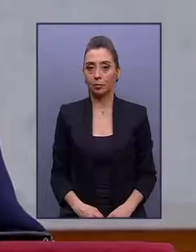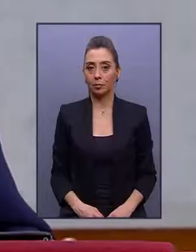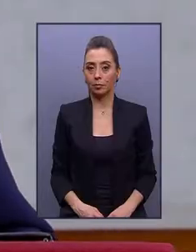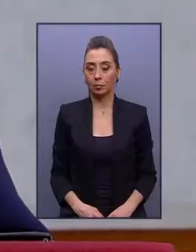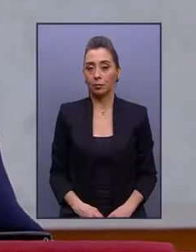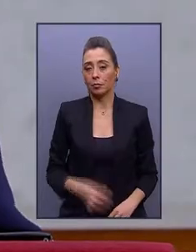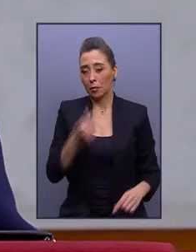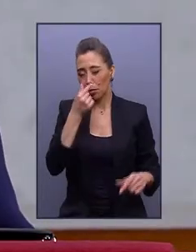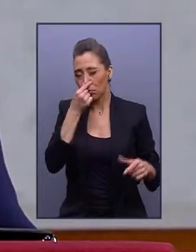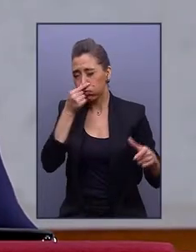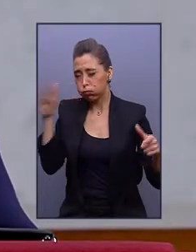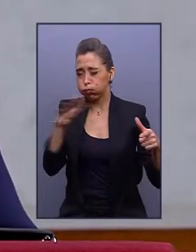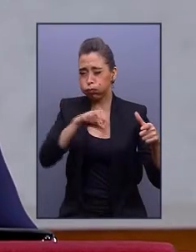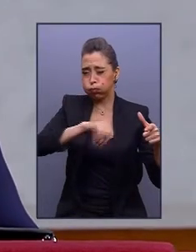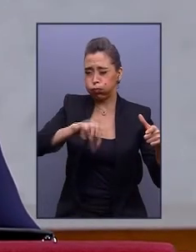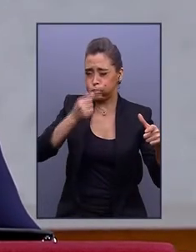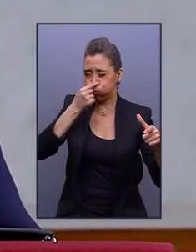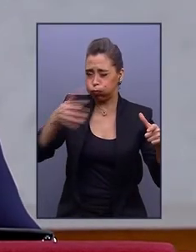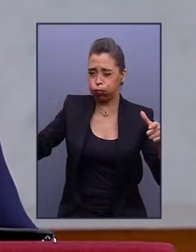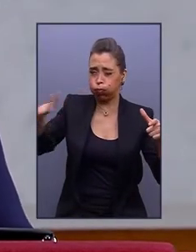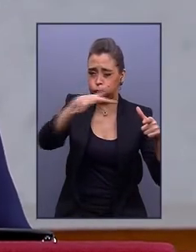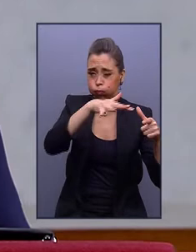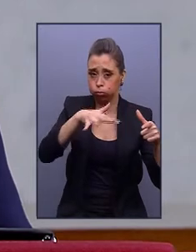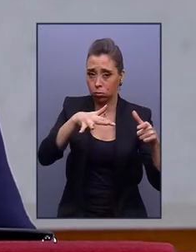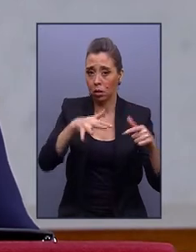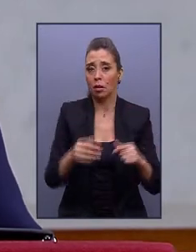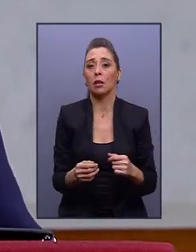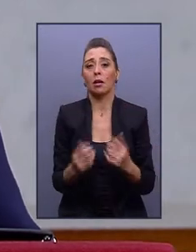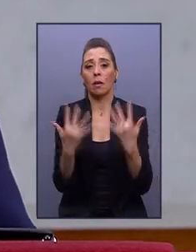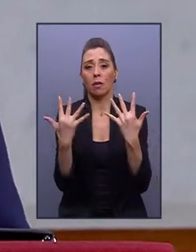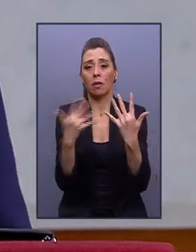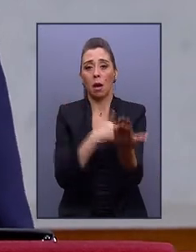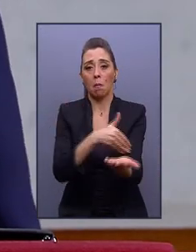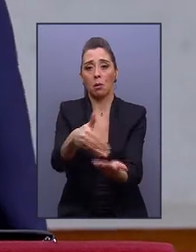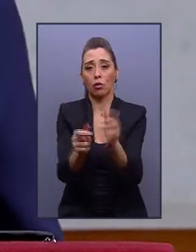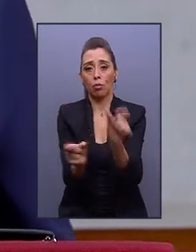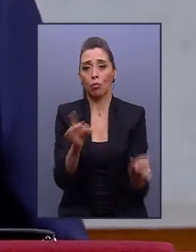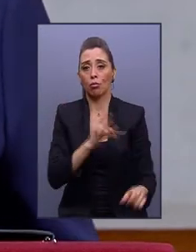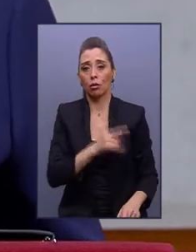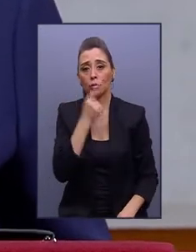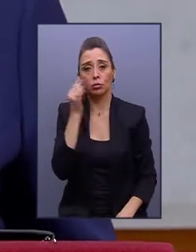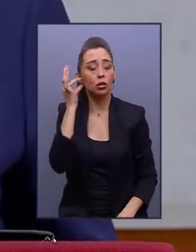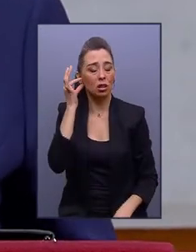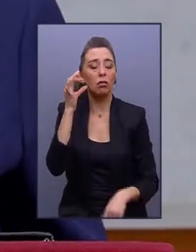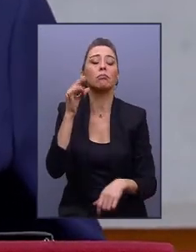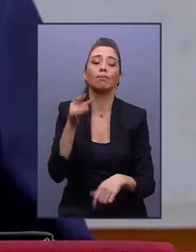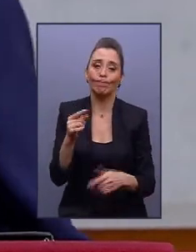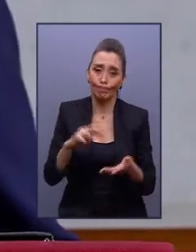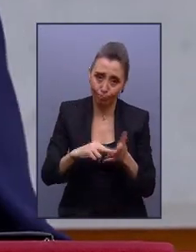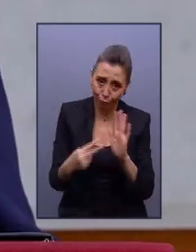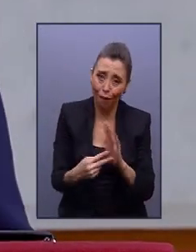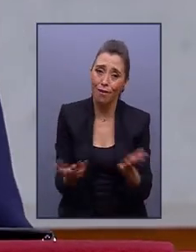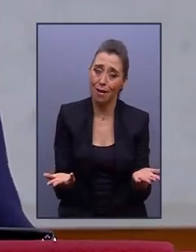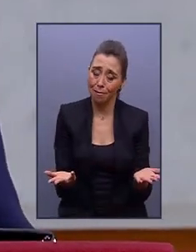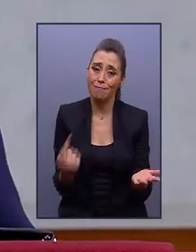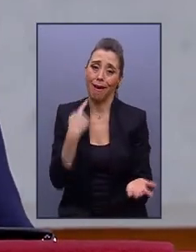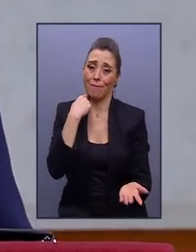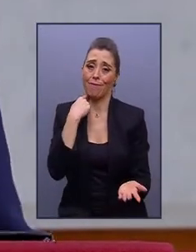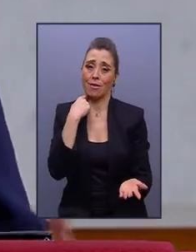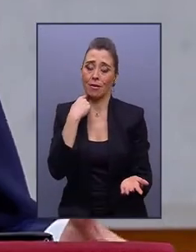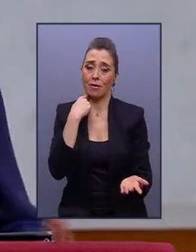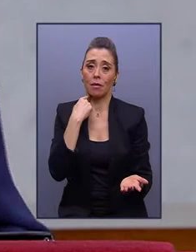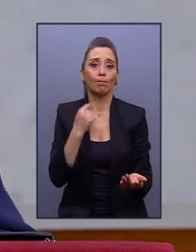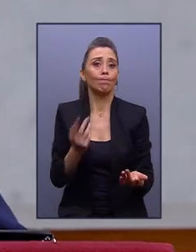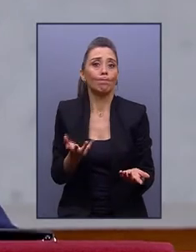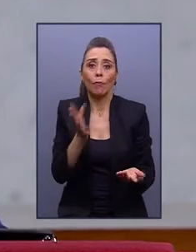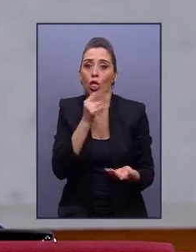La contaminación afecta al menos a 10 millones de chilenos y chilenas. Y este es un problema para el que no